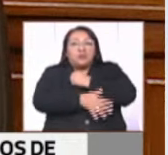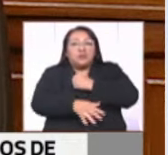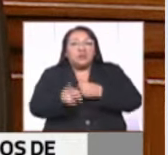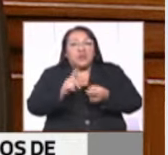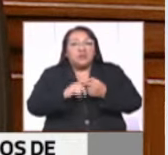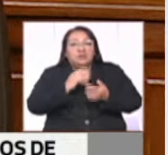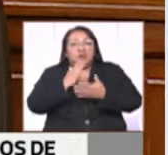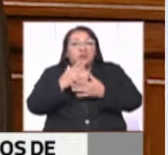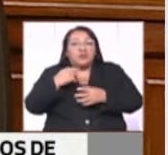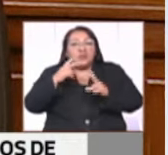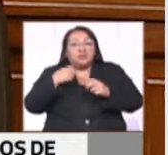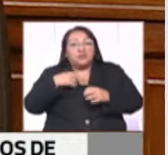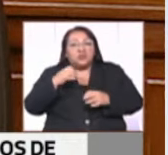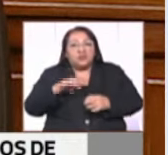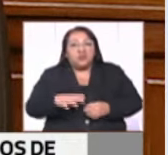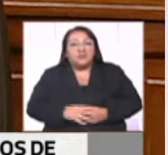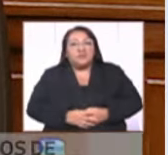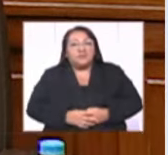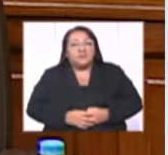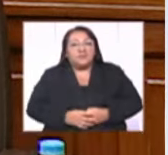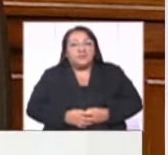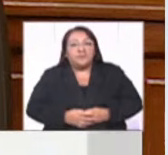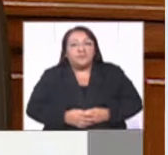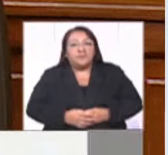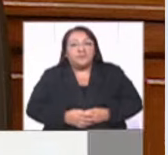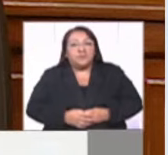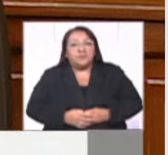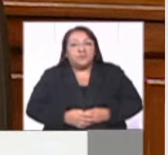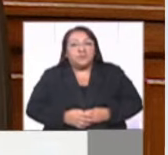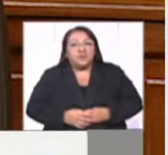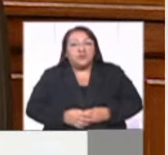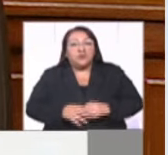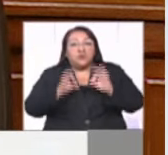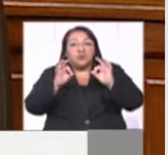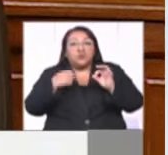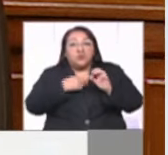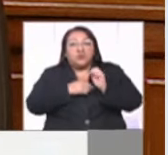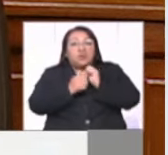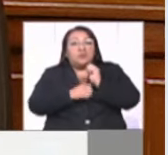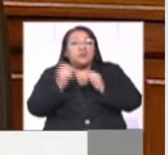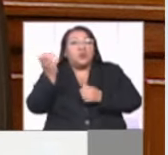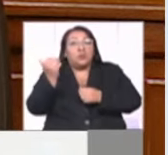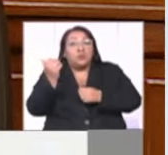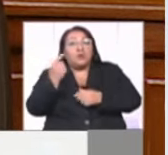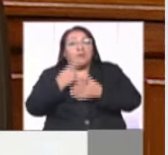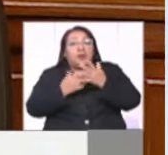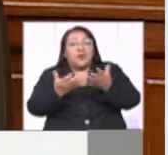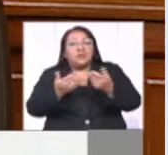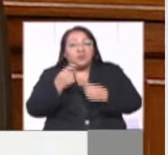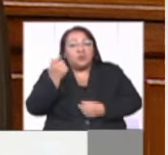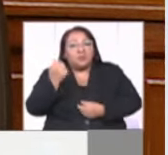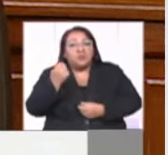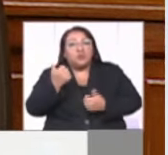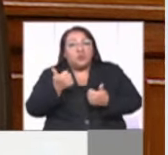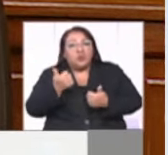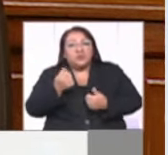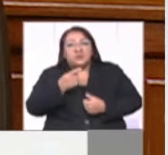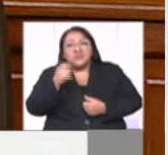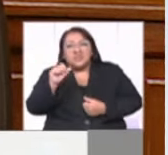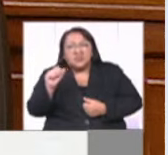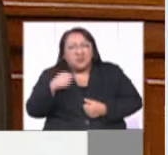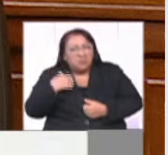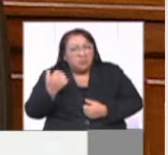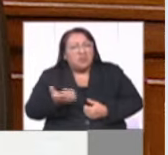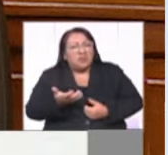injusticia social? ¿Es justo que nuestros hermanos se jubilen para recibir una pensión de 100